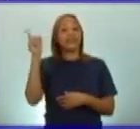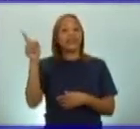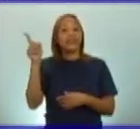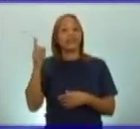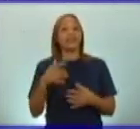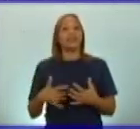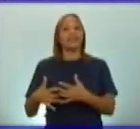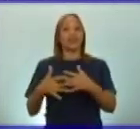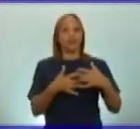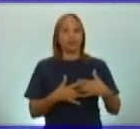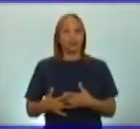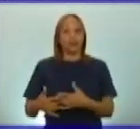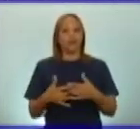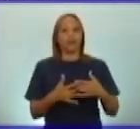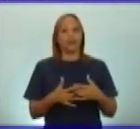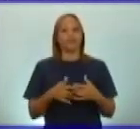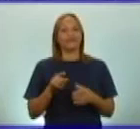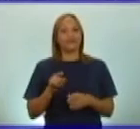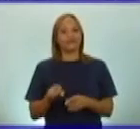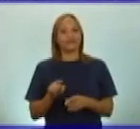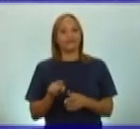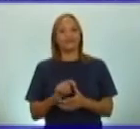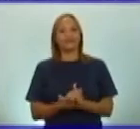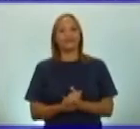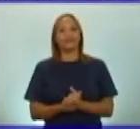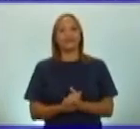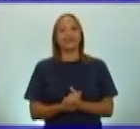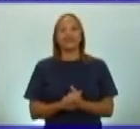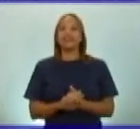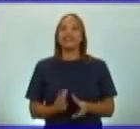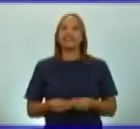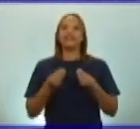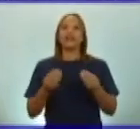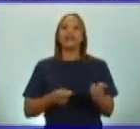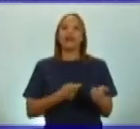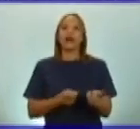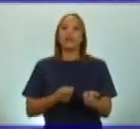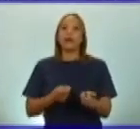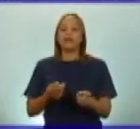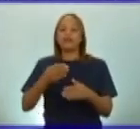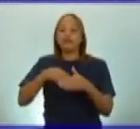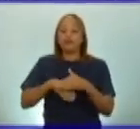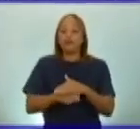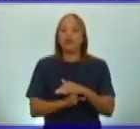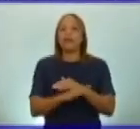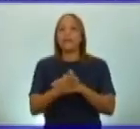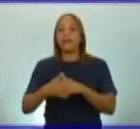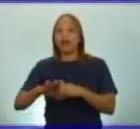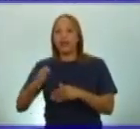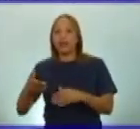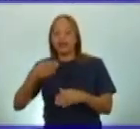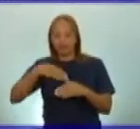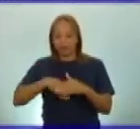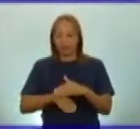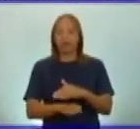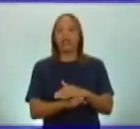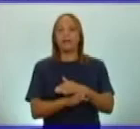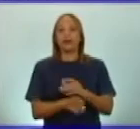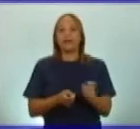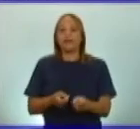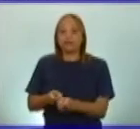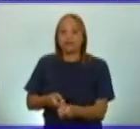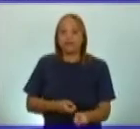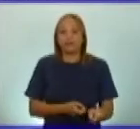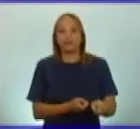cómo el implemento de armamento submarino va a ser la causa que va entonces a motivar a Estados Unidos a que entre en esa Primera